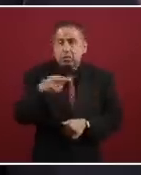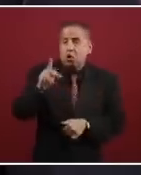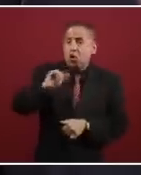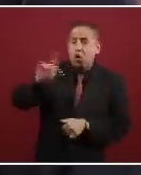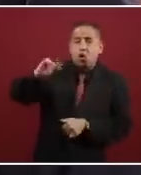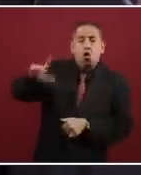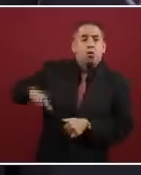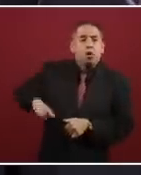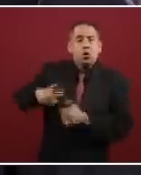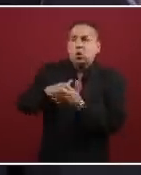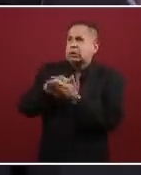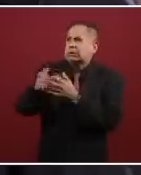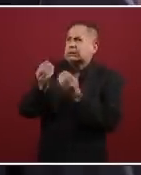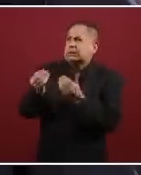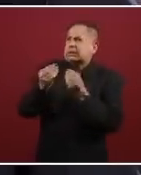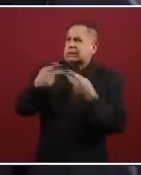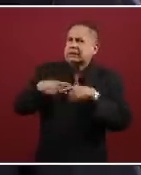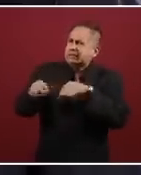¿Cómo